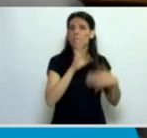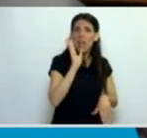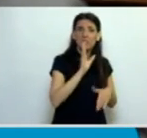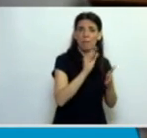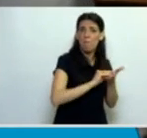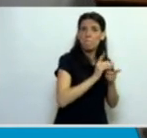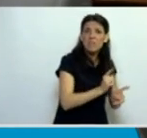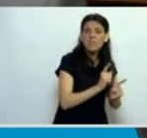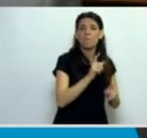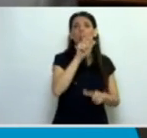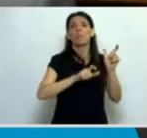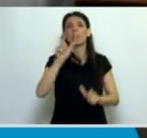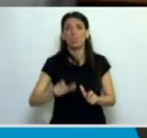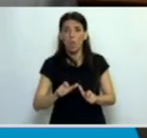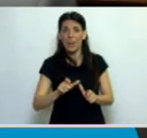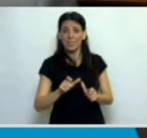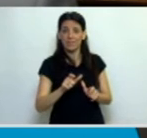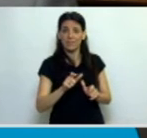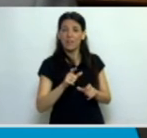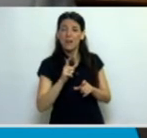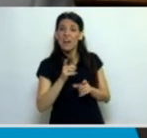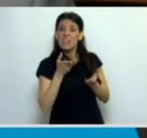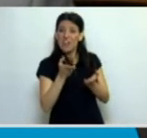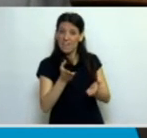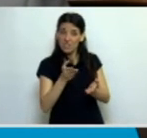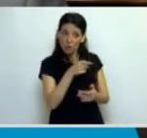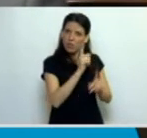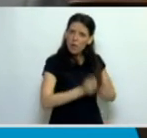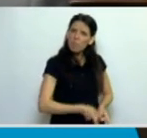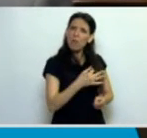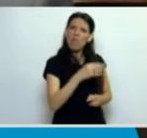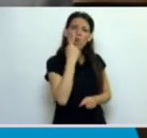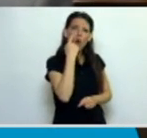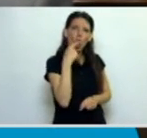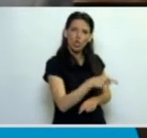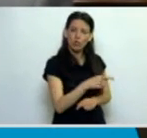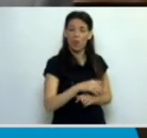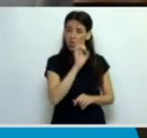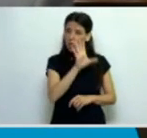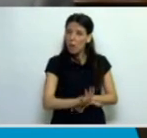es solamente Edenor, sino hay muchas otras empresas de servicios públicos